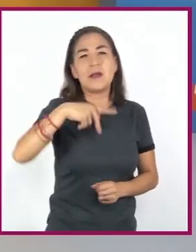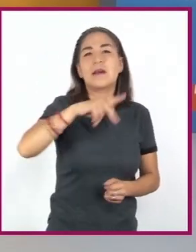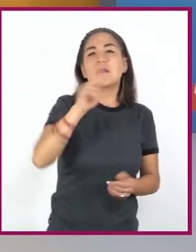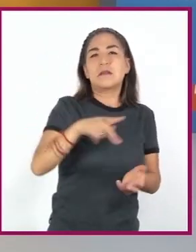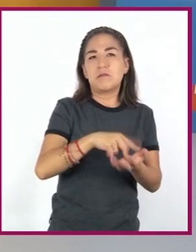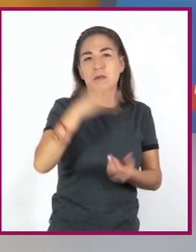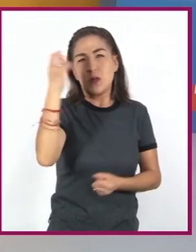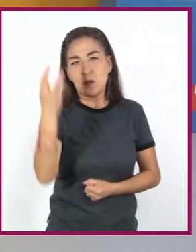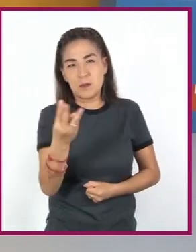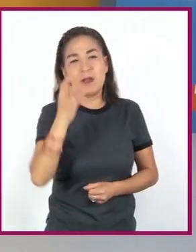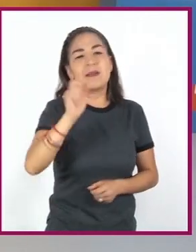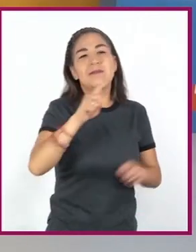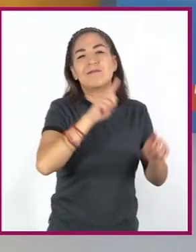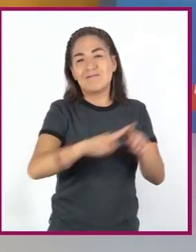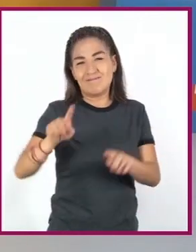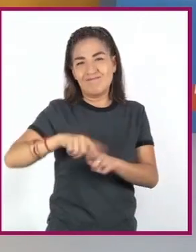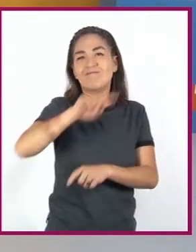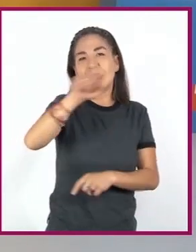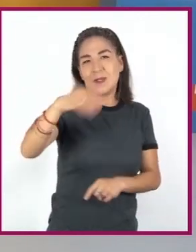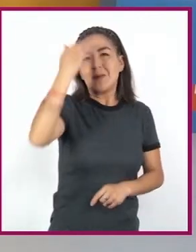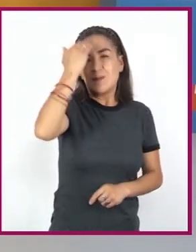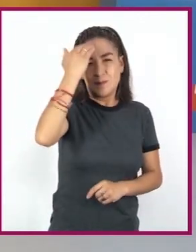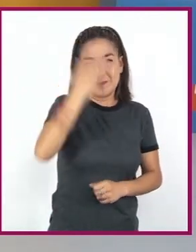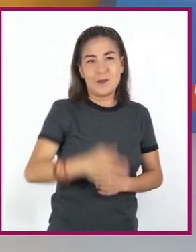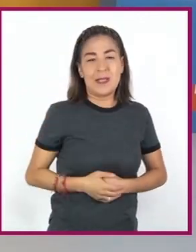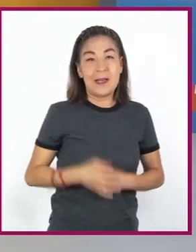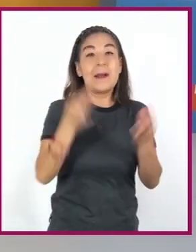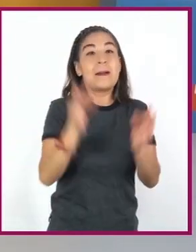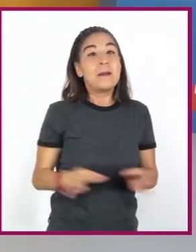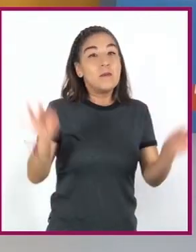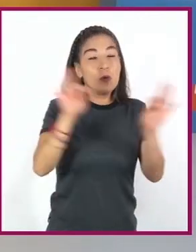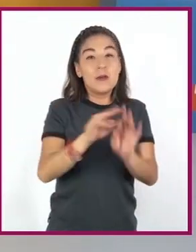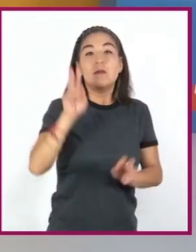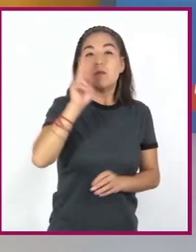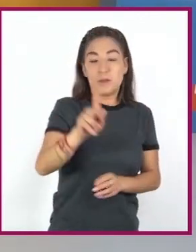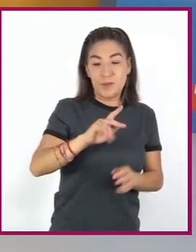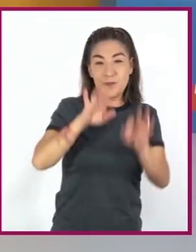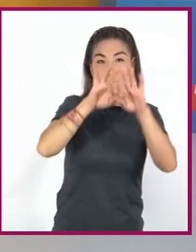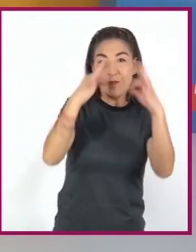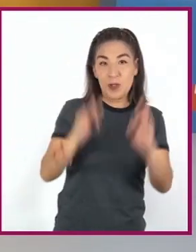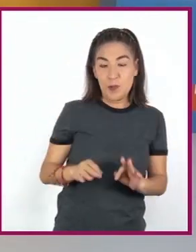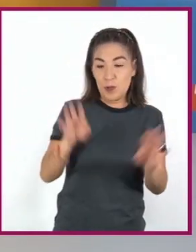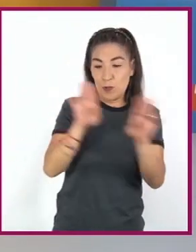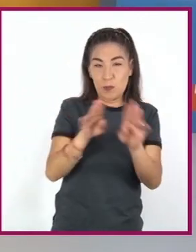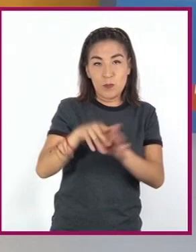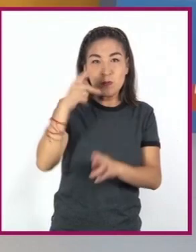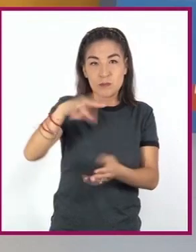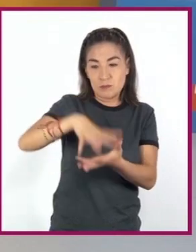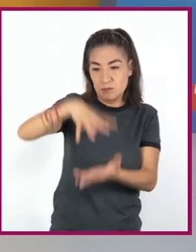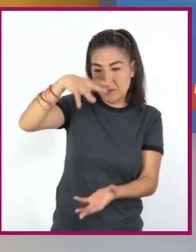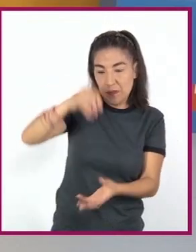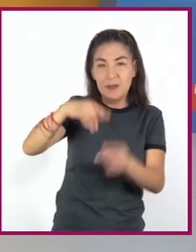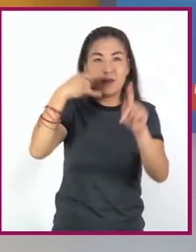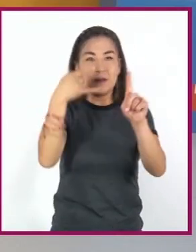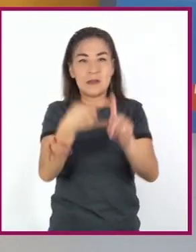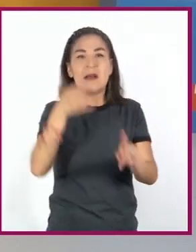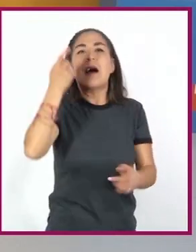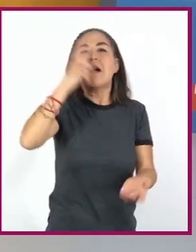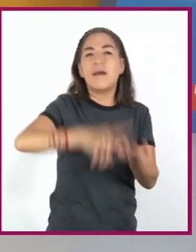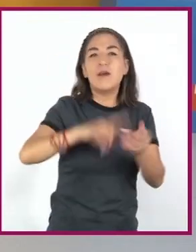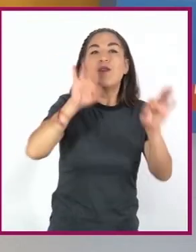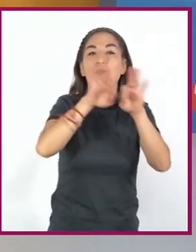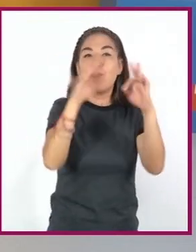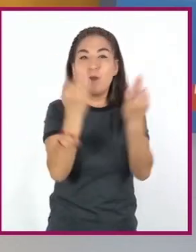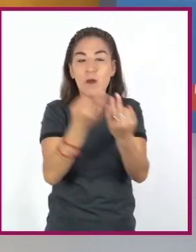otras unidades cúbicas conocidas. Es importante que al observar las figuras y cuerpos geométricos diferenciemos sus formas